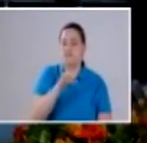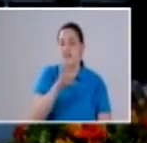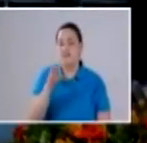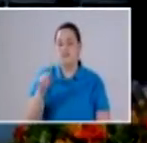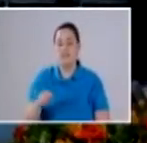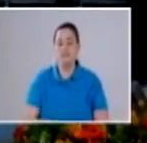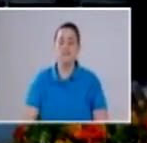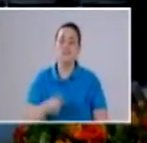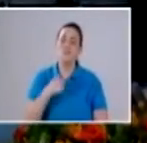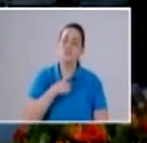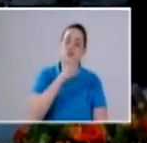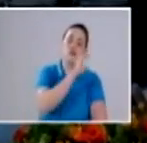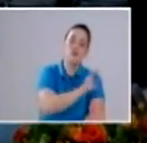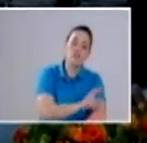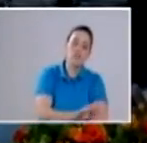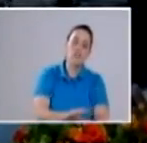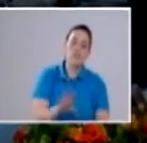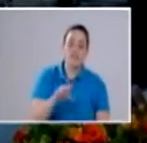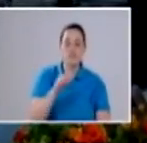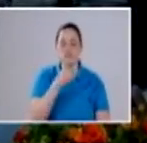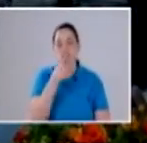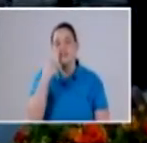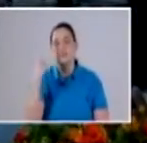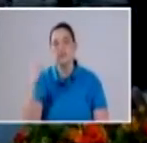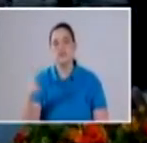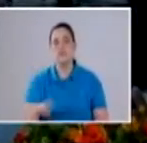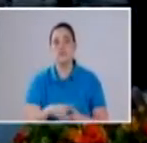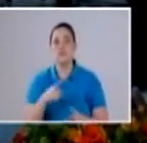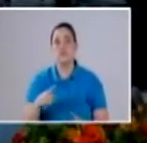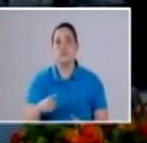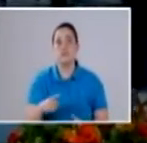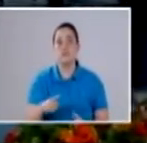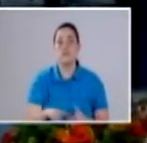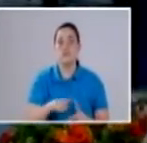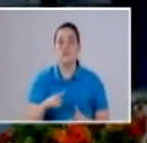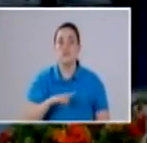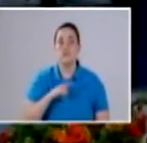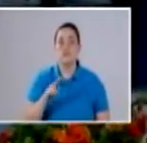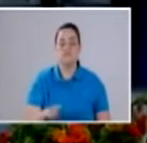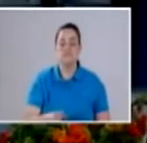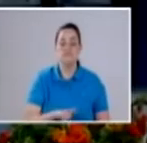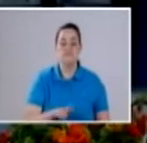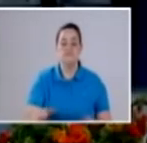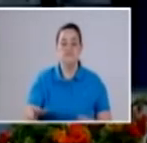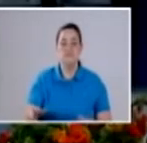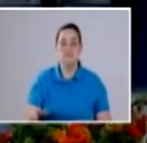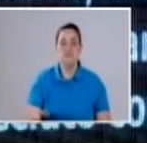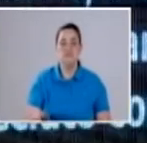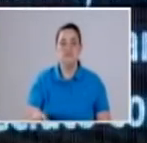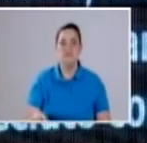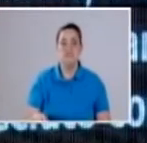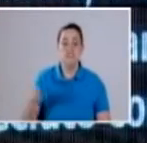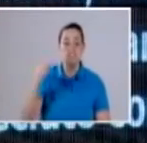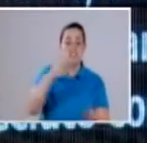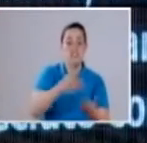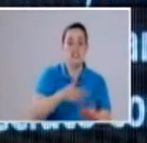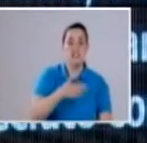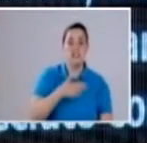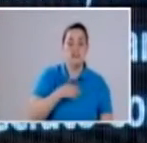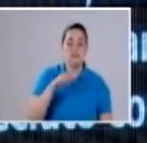Bueno, te voy a seguir hablando. Y cuando estés listo, allá en mi escritorio, ¿viste? Ya sabes. Y ellos saben, hermano, porque lo